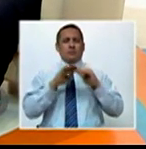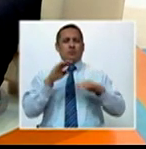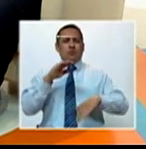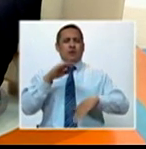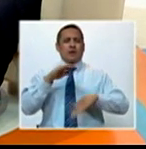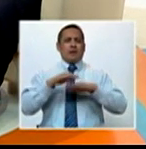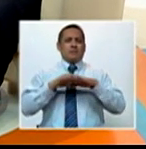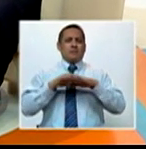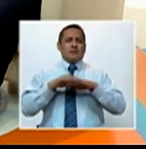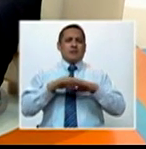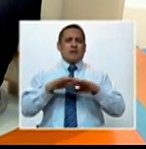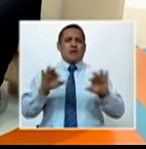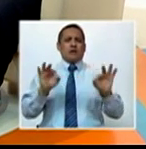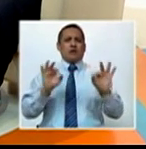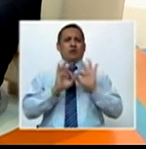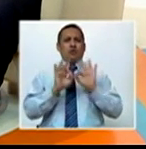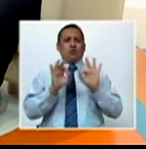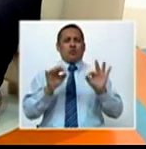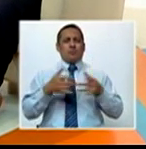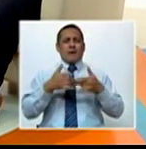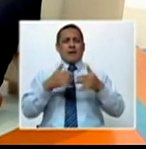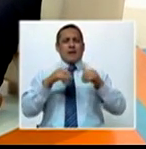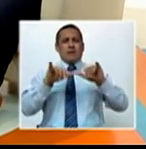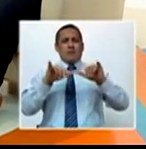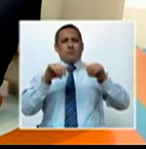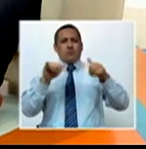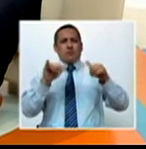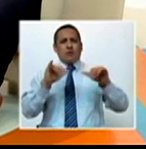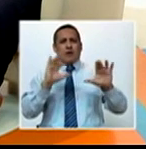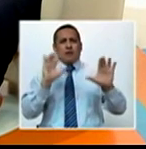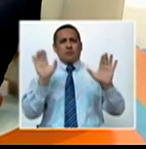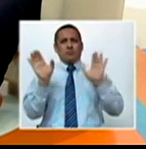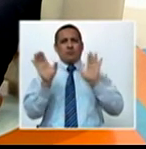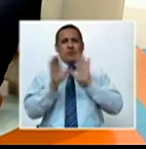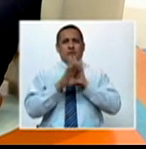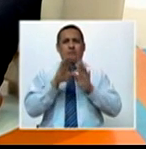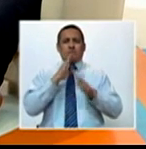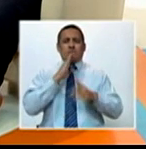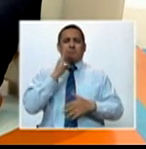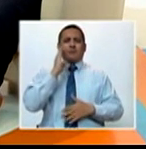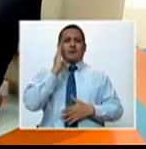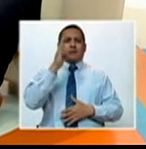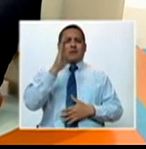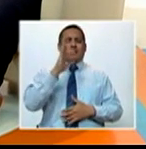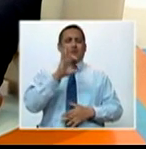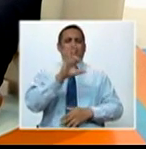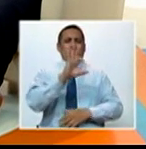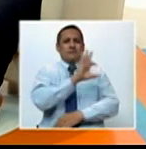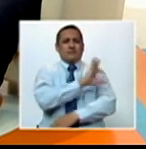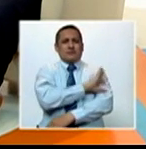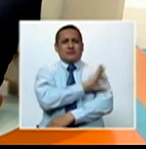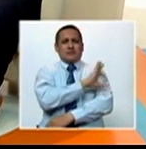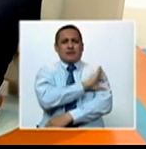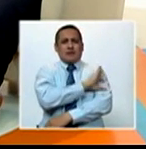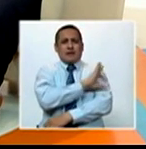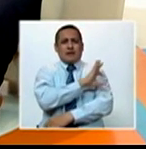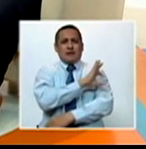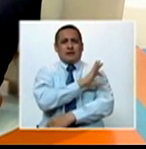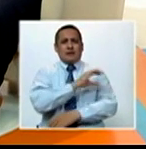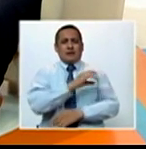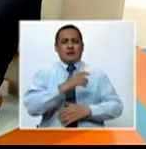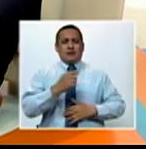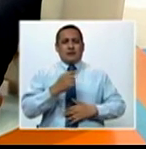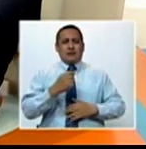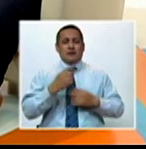limitada o maniatada por el dictamen fiscal. Lo que